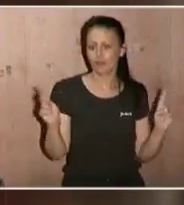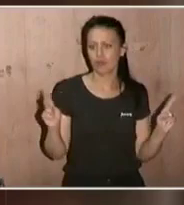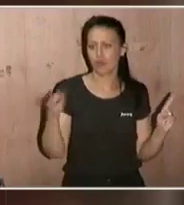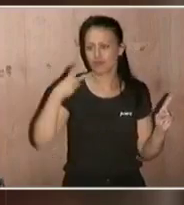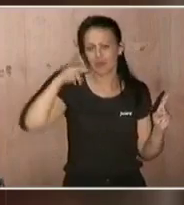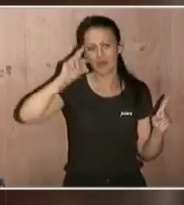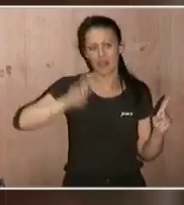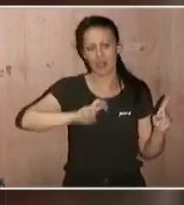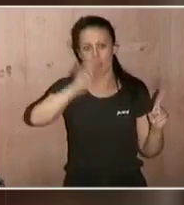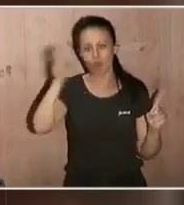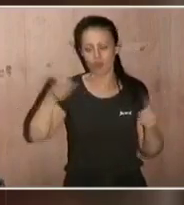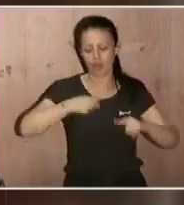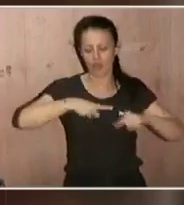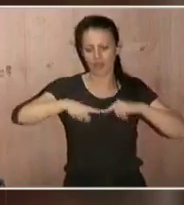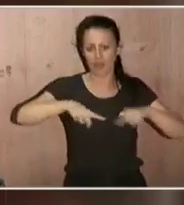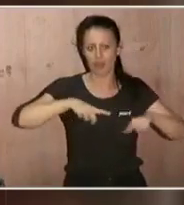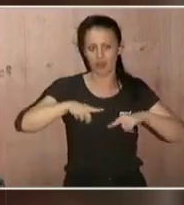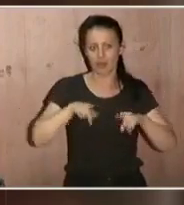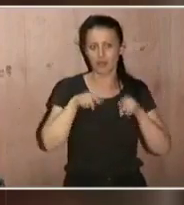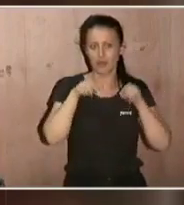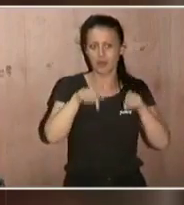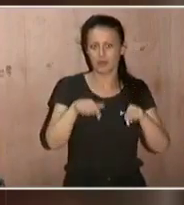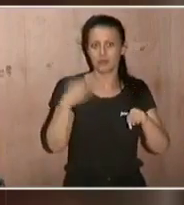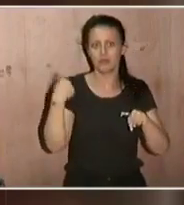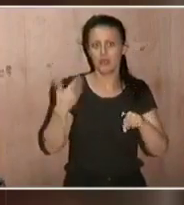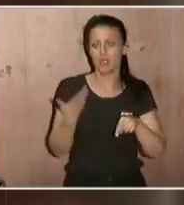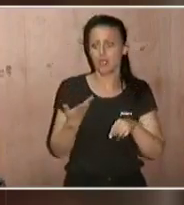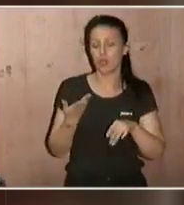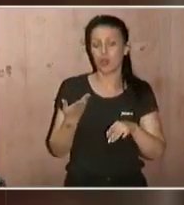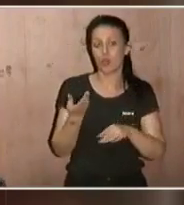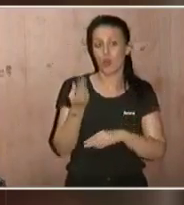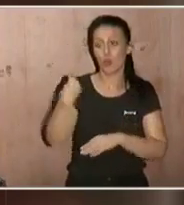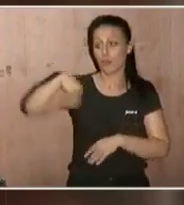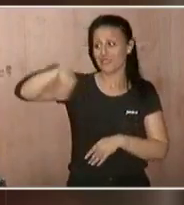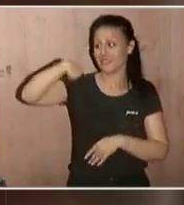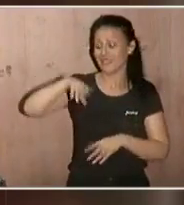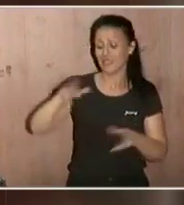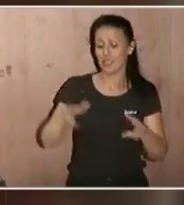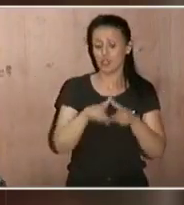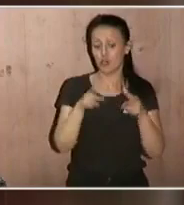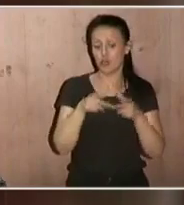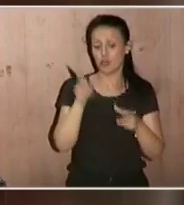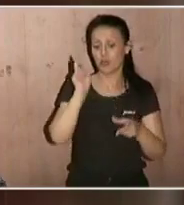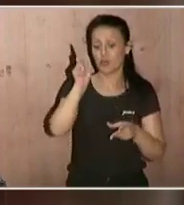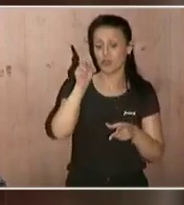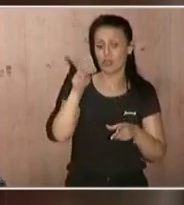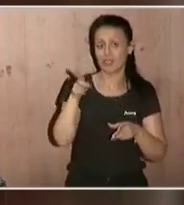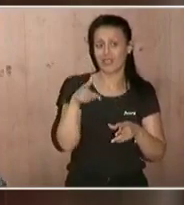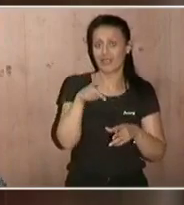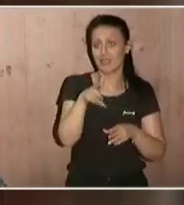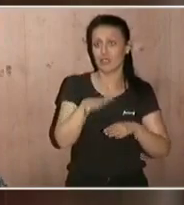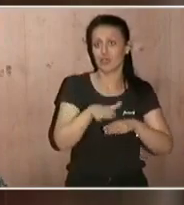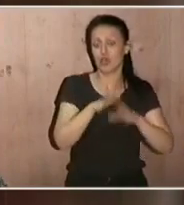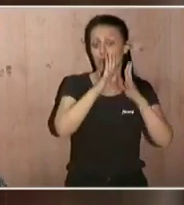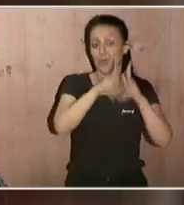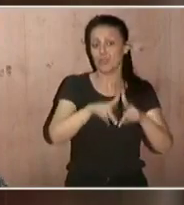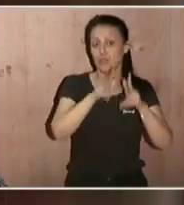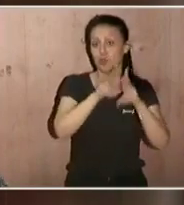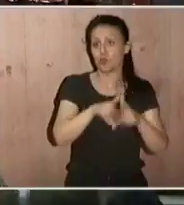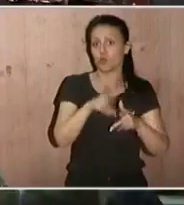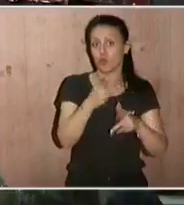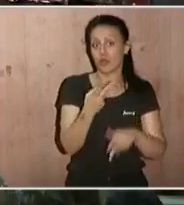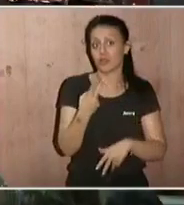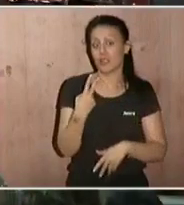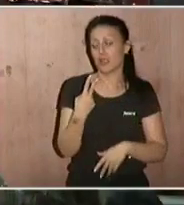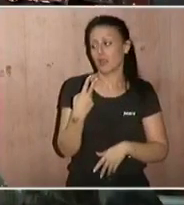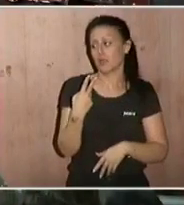experiencia directiva ejercida como presidente de la Asociación de Profesores de Derecho Administrativo durante dos mandatos,